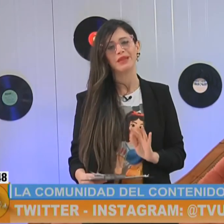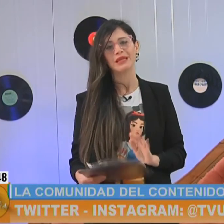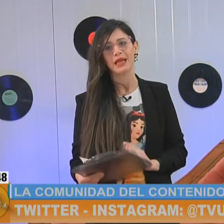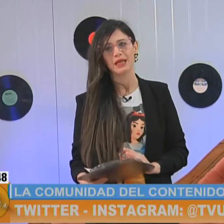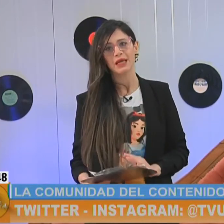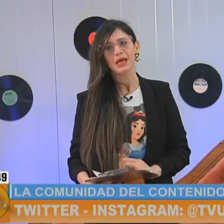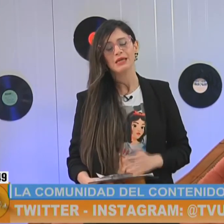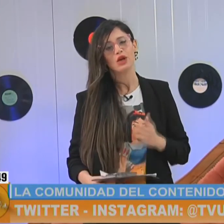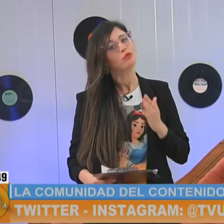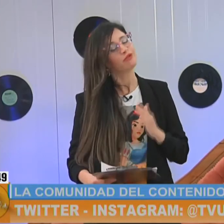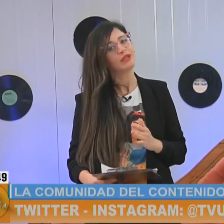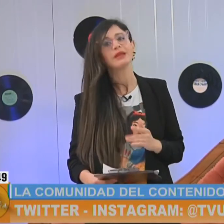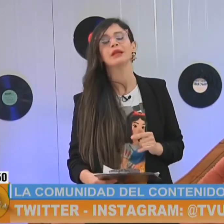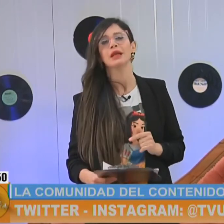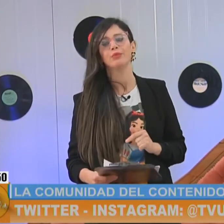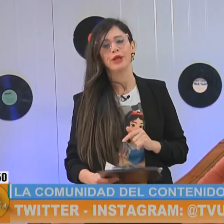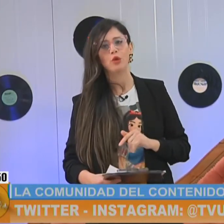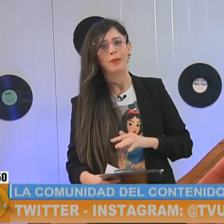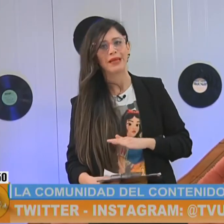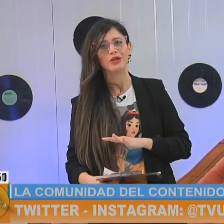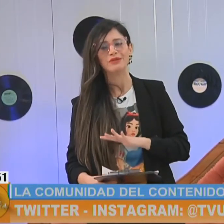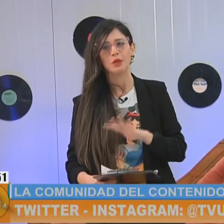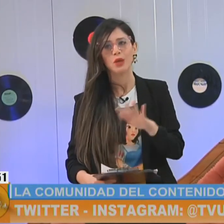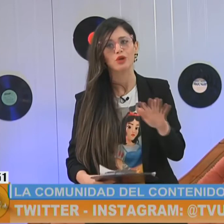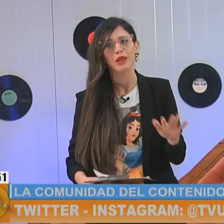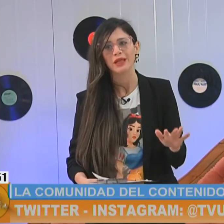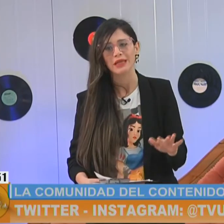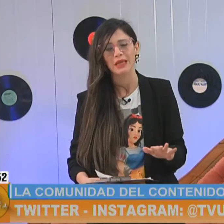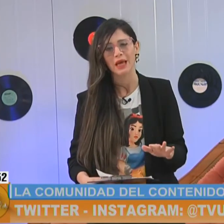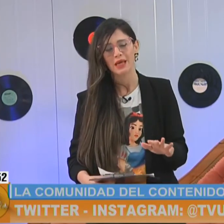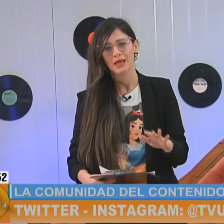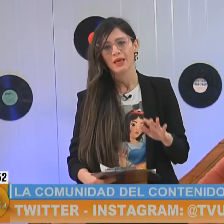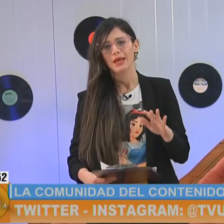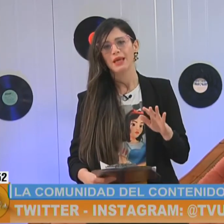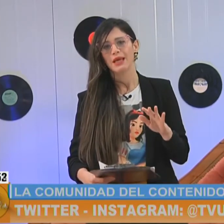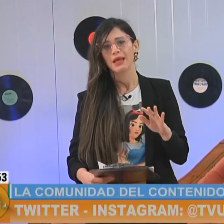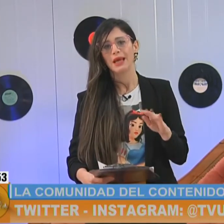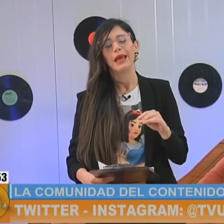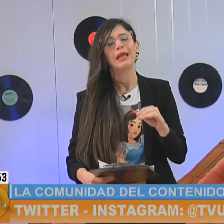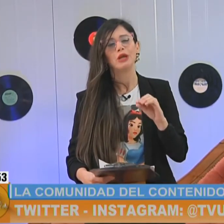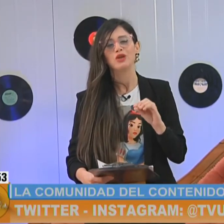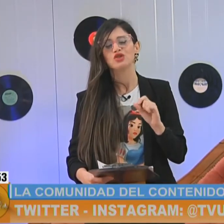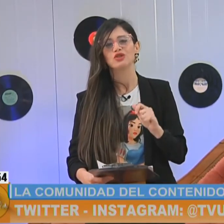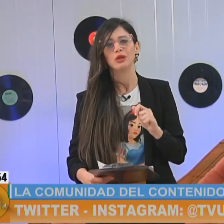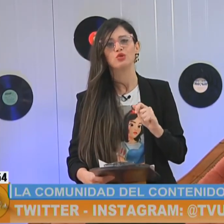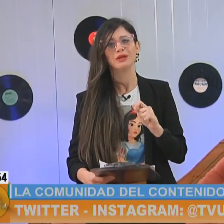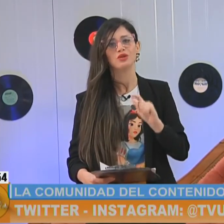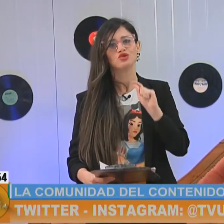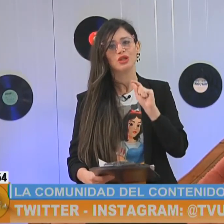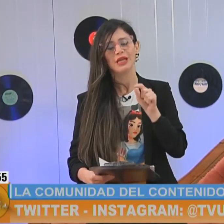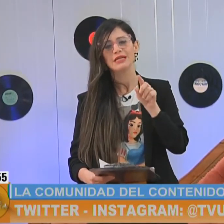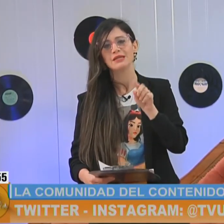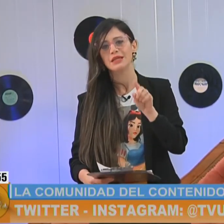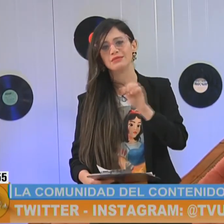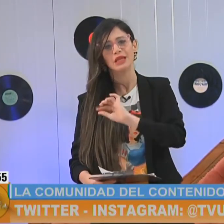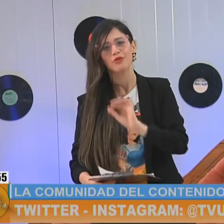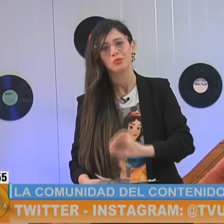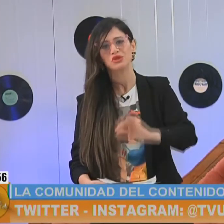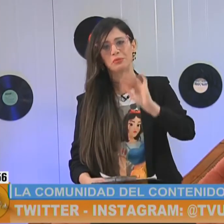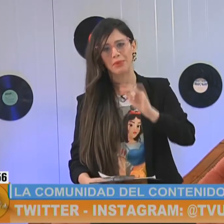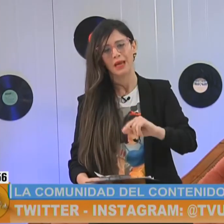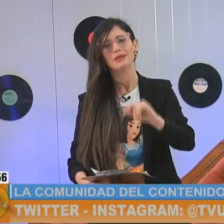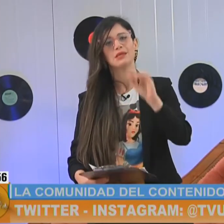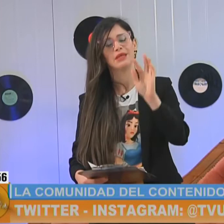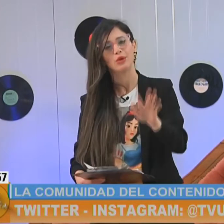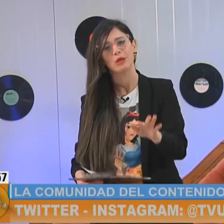plataformas digitales que como fin tienen el poder acompañar a las 24 horas del día, el horario, ¿cierto?, que usted considere que necesite tal